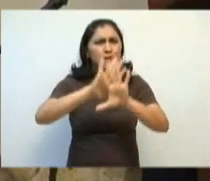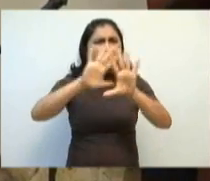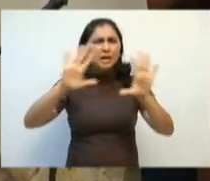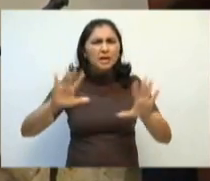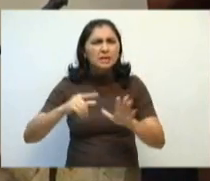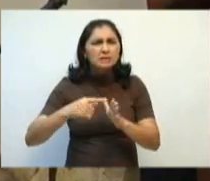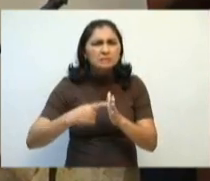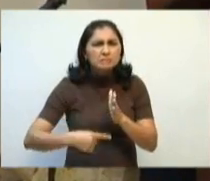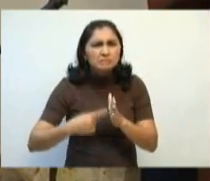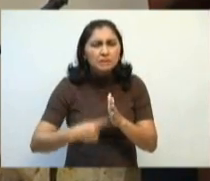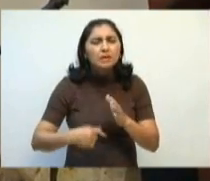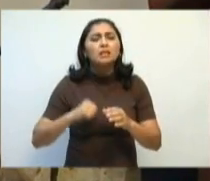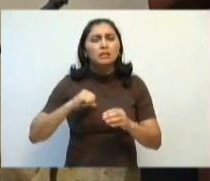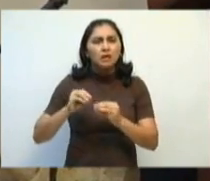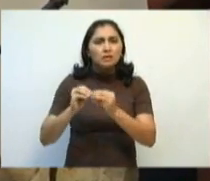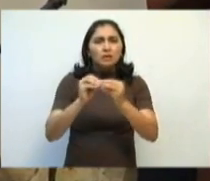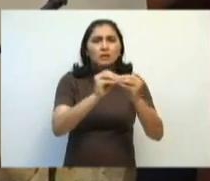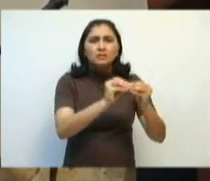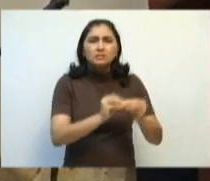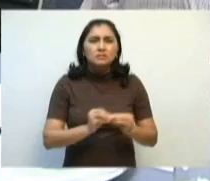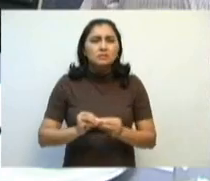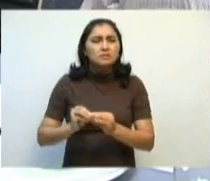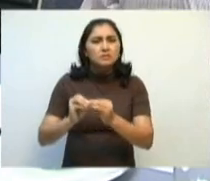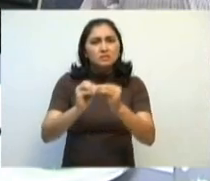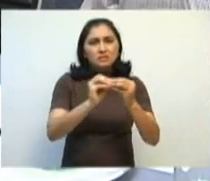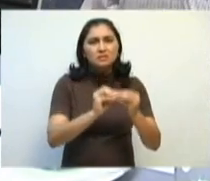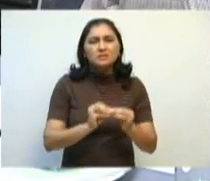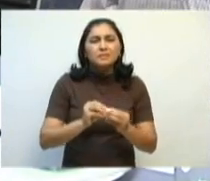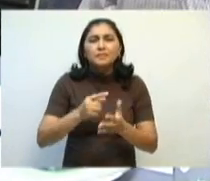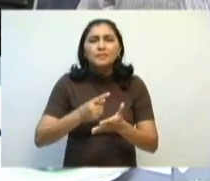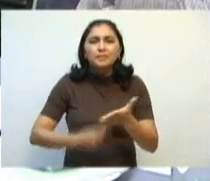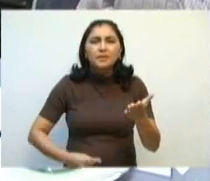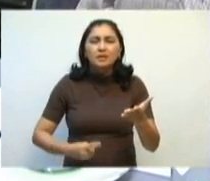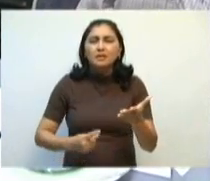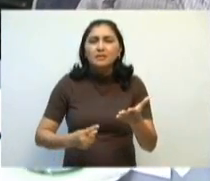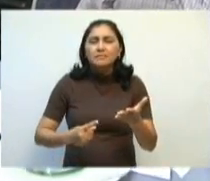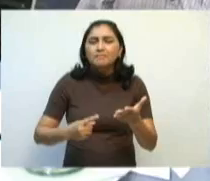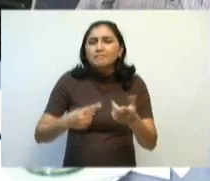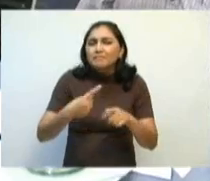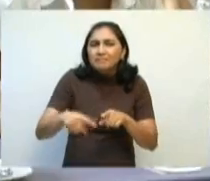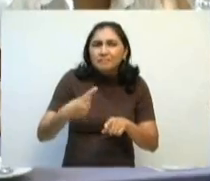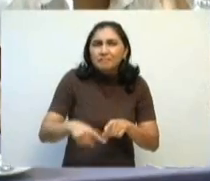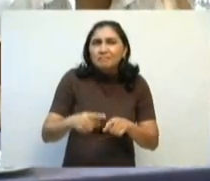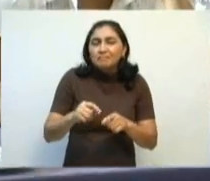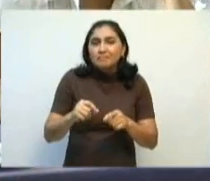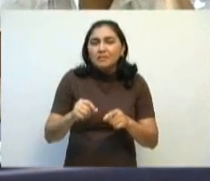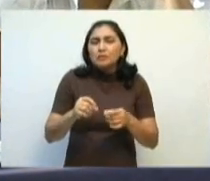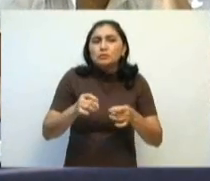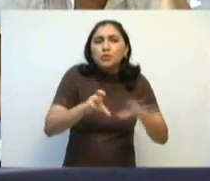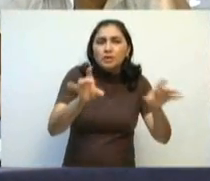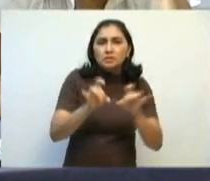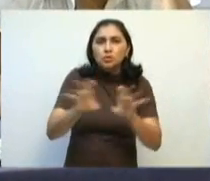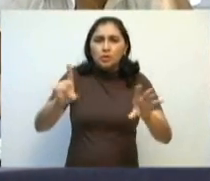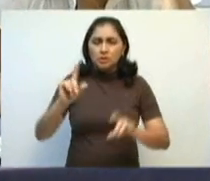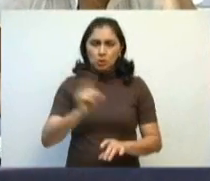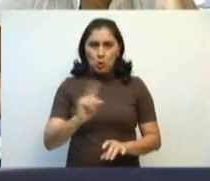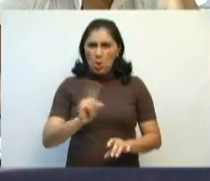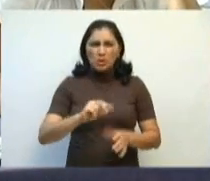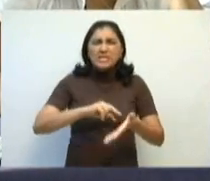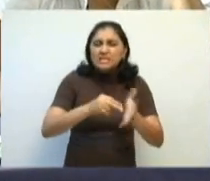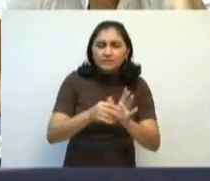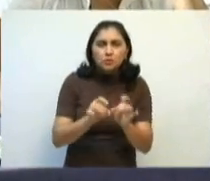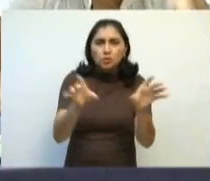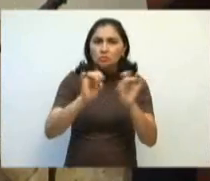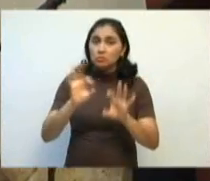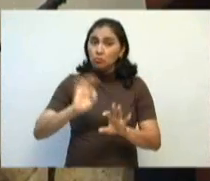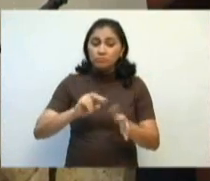claridad constitucional de qué consiste una entidad territorial. No estamos improvisando una descripción, ni estamos improvisando lo